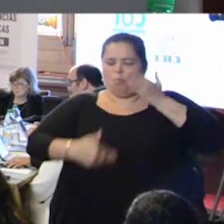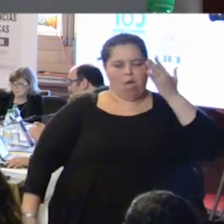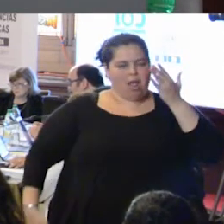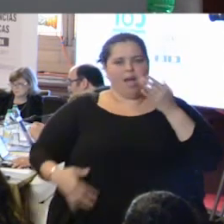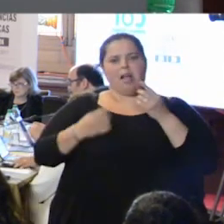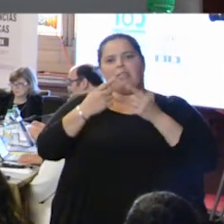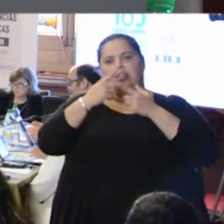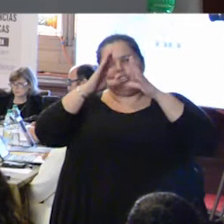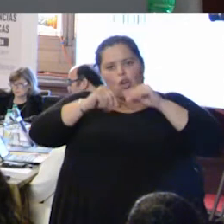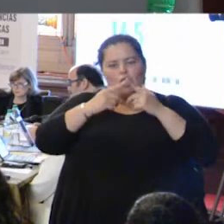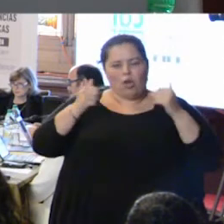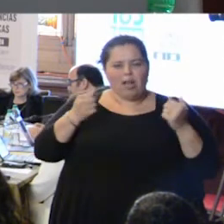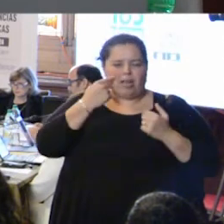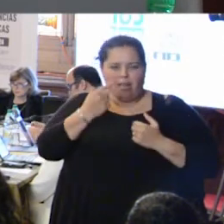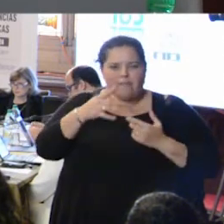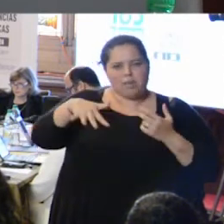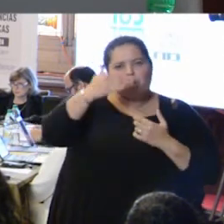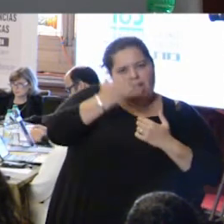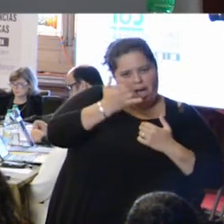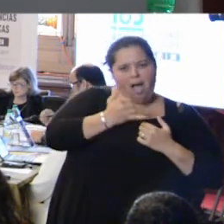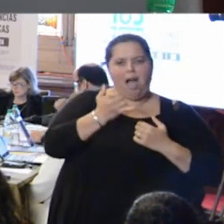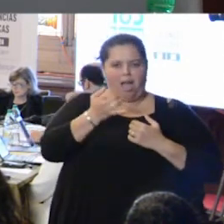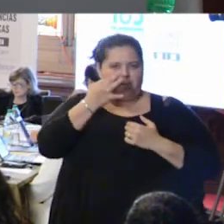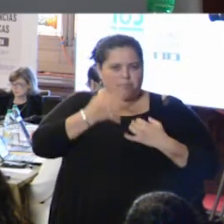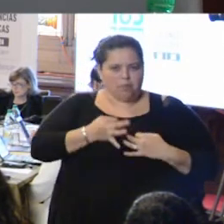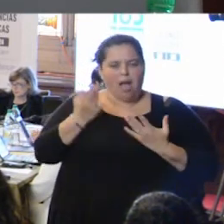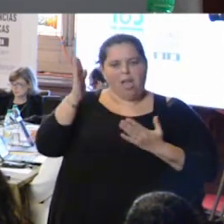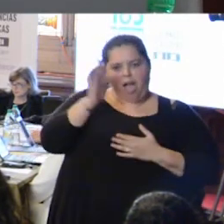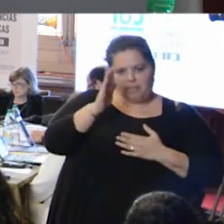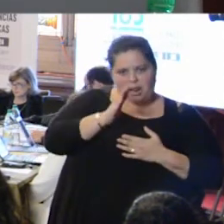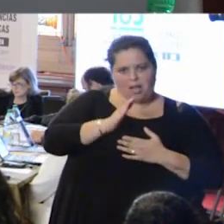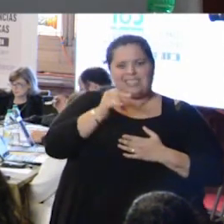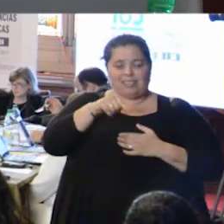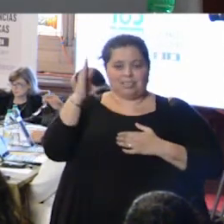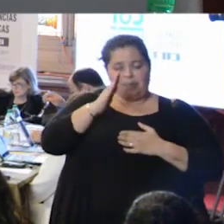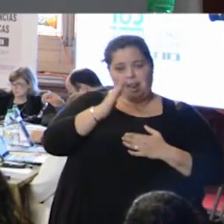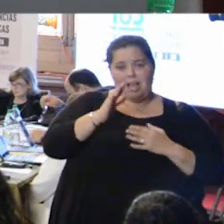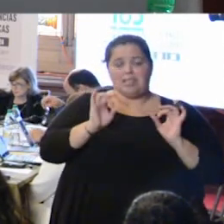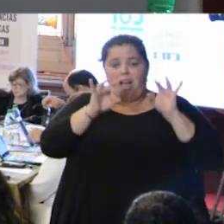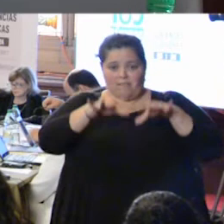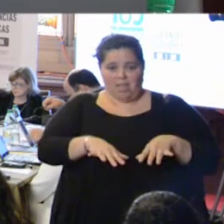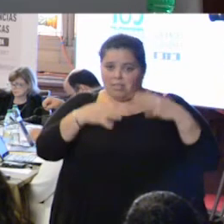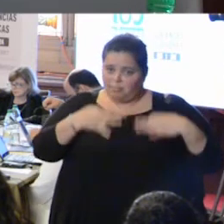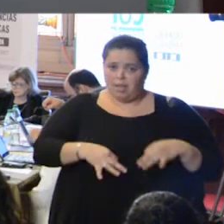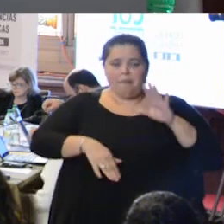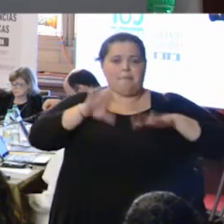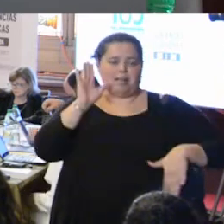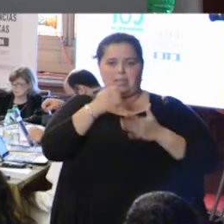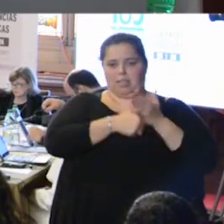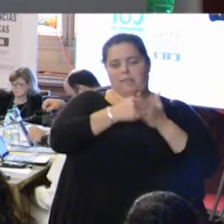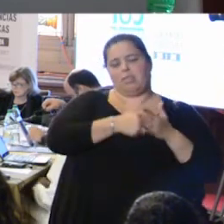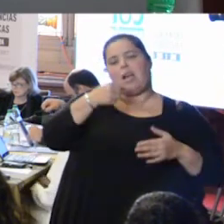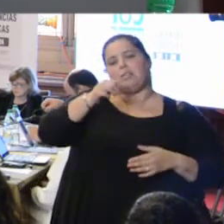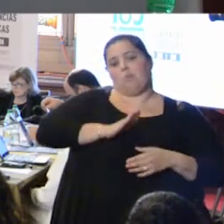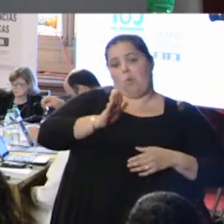para evidenciar que existen las amenazas, que estas amenazas afectan particularmente a activistas mujeres, como el listado